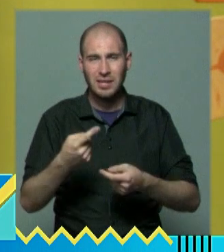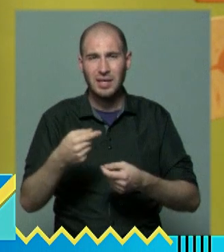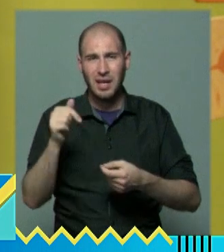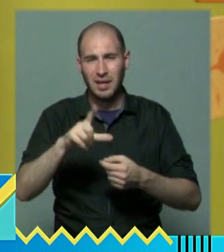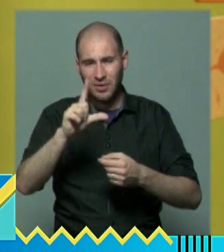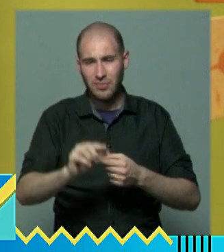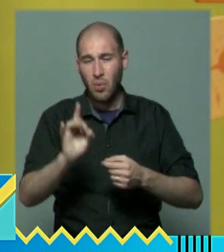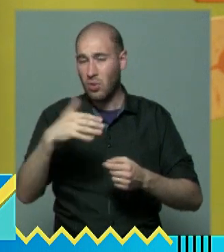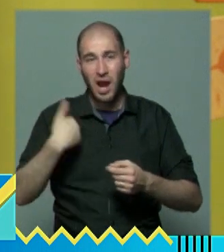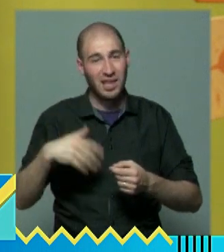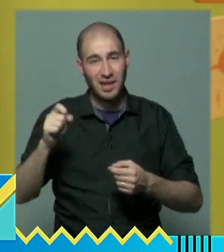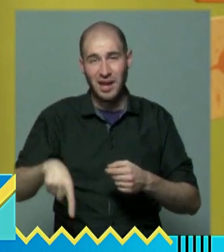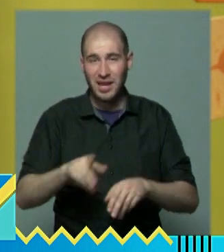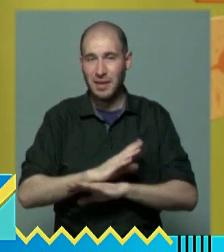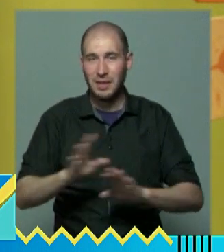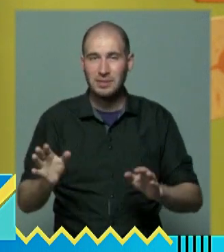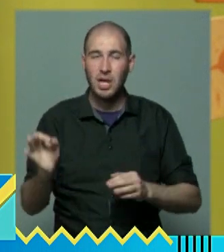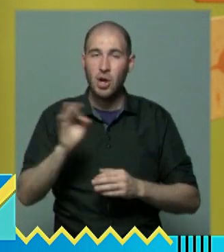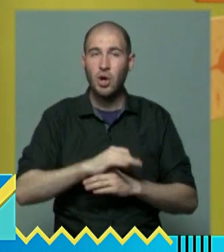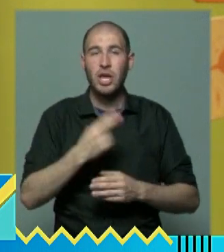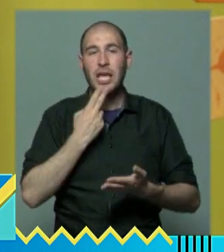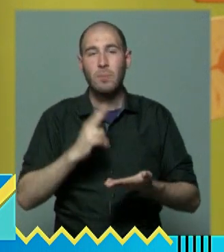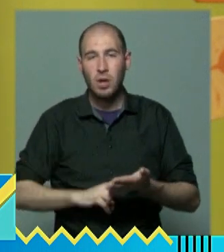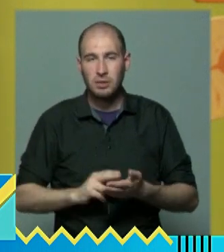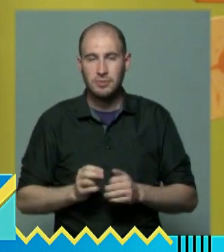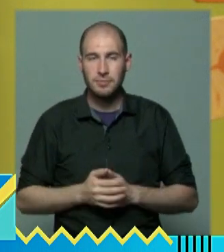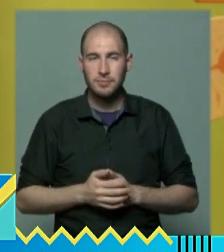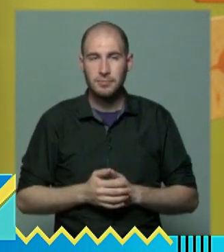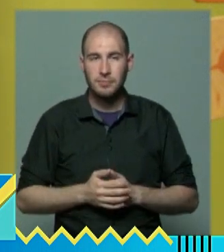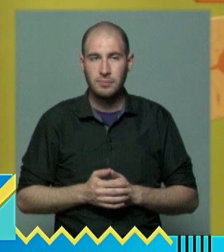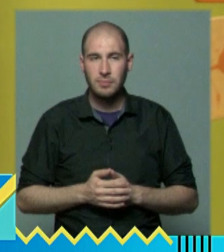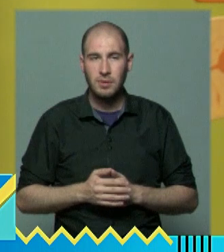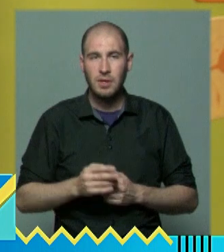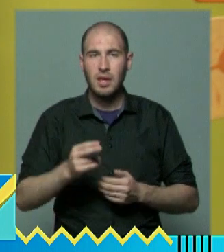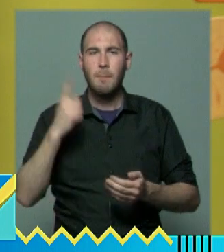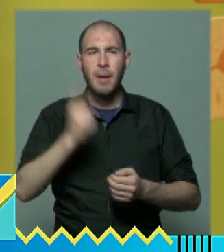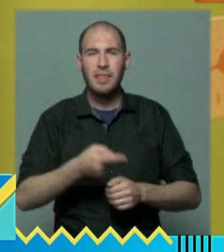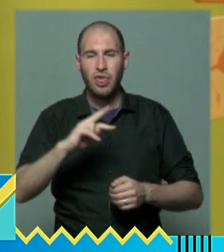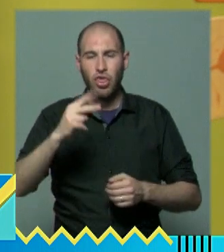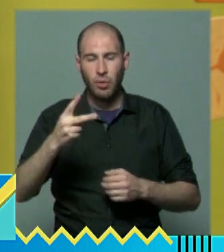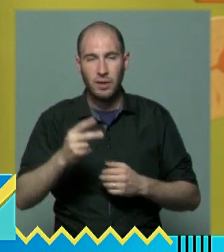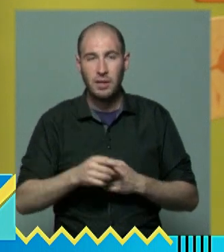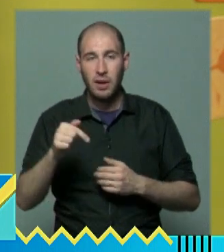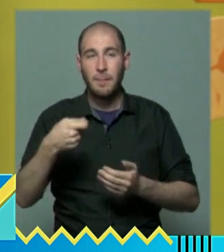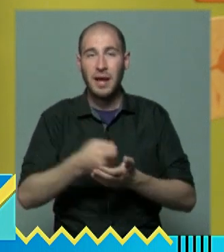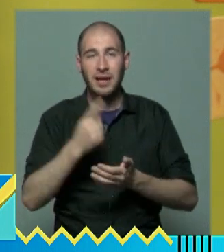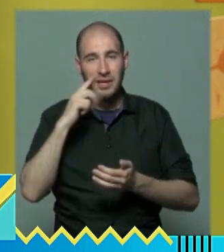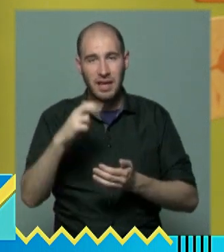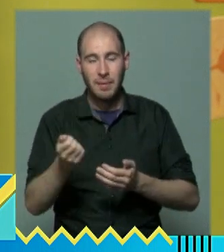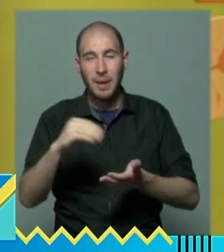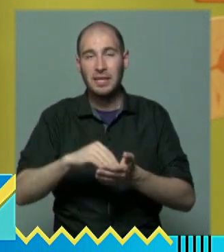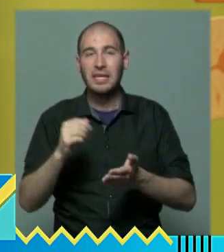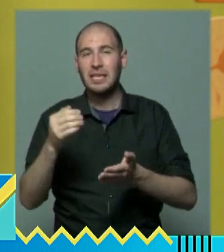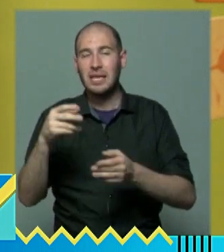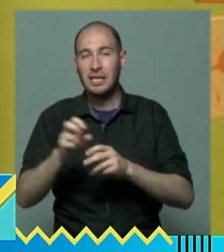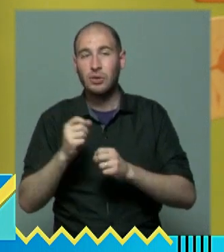existe nada más que en la Argentina, o impuestos doble imposición, hoy se paga IVA y se paga ingresos brutos por